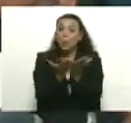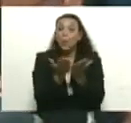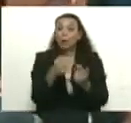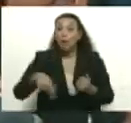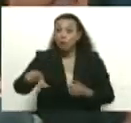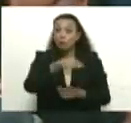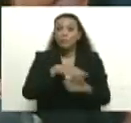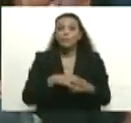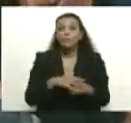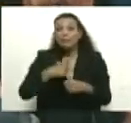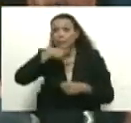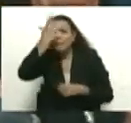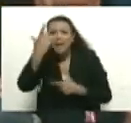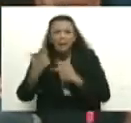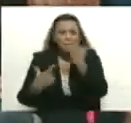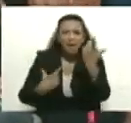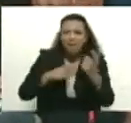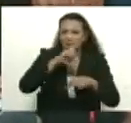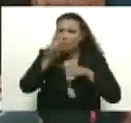¿Tiene pena,